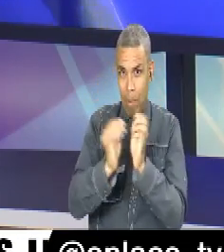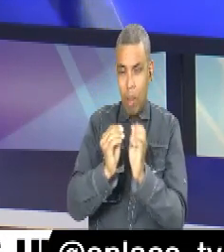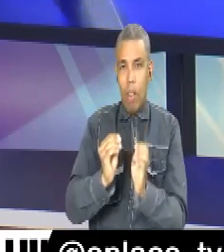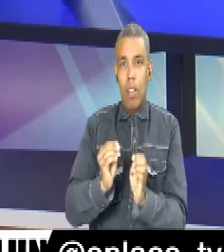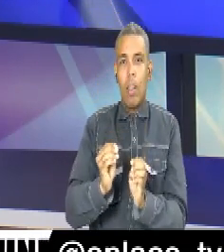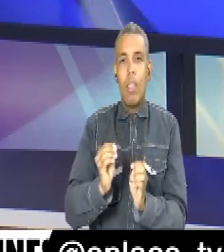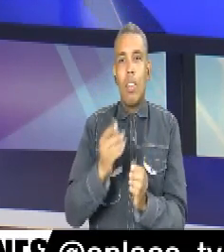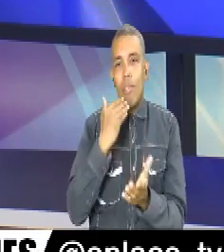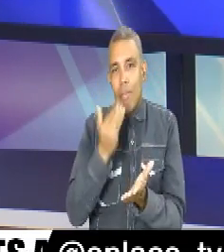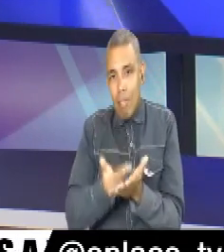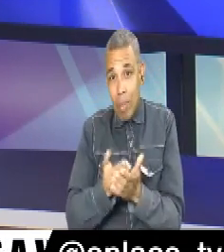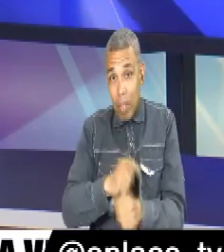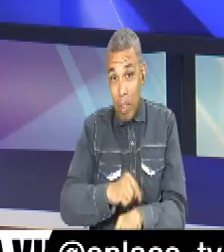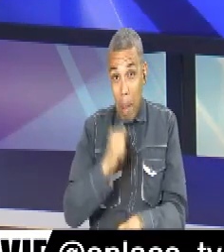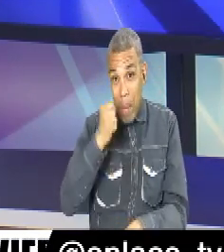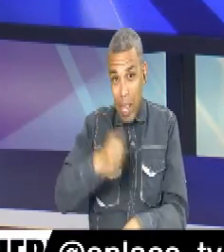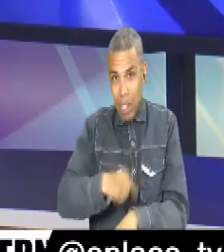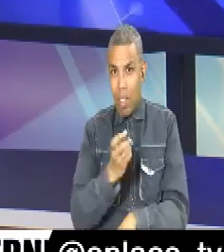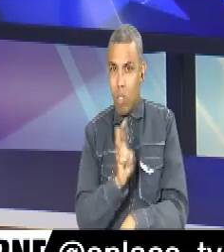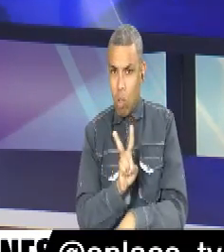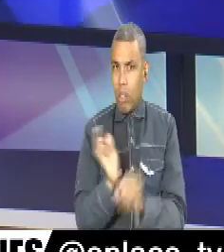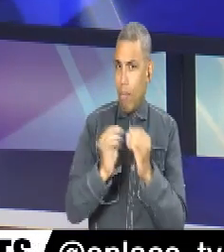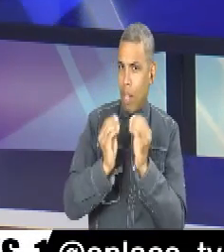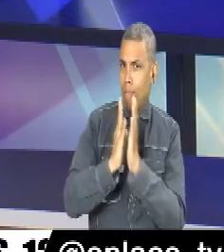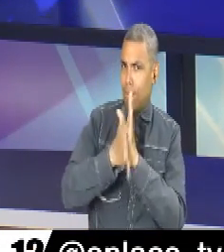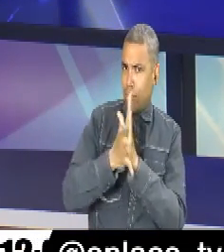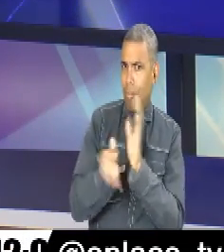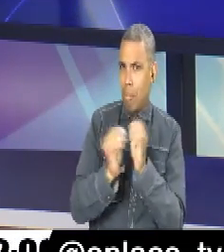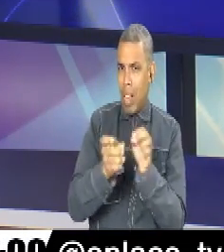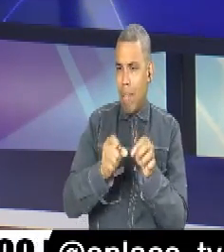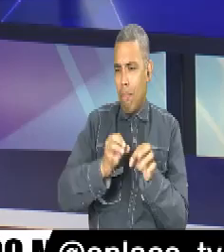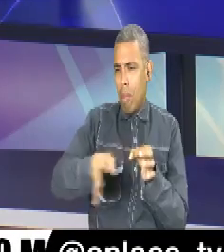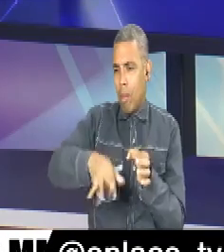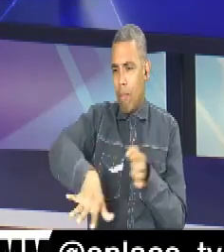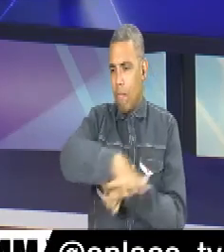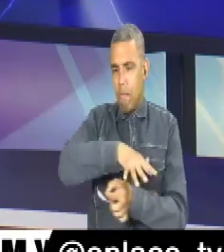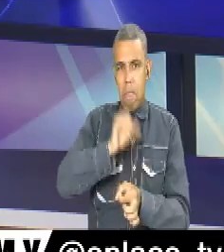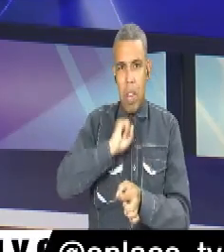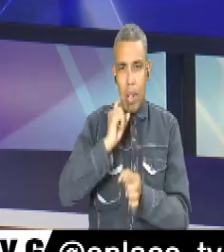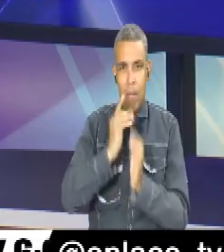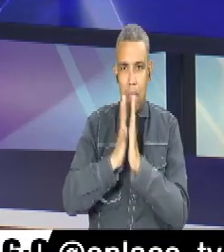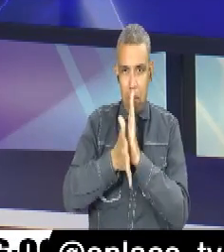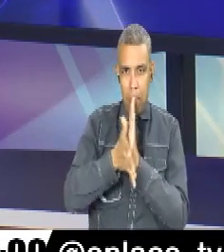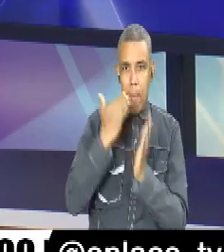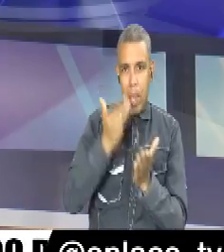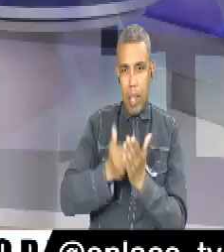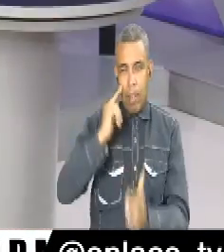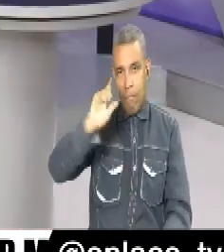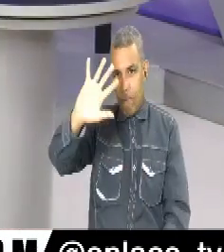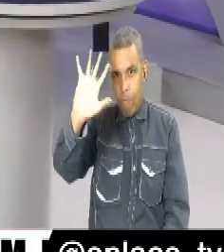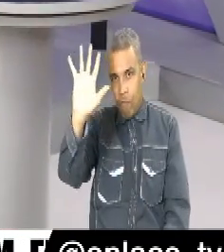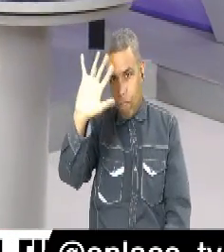en nuestra emisión del mediodía con más de lo que usted quiere ver en Enlace Noticias. Para todos una feliz noche.